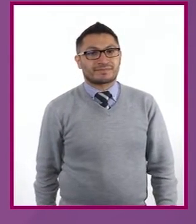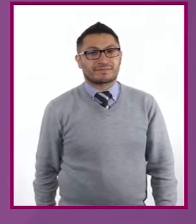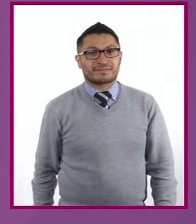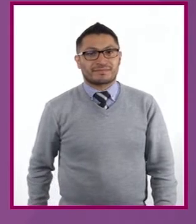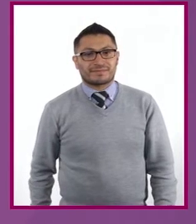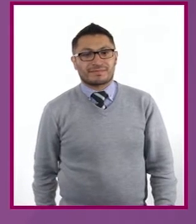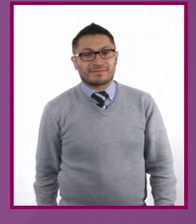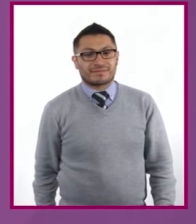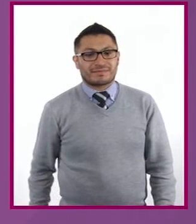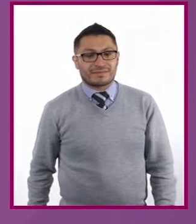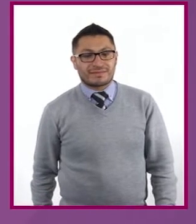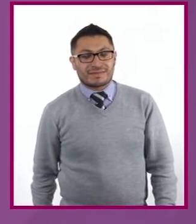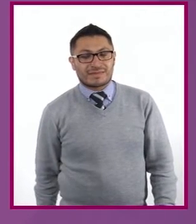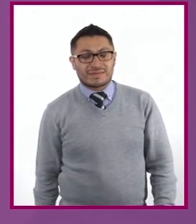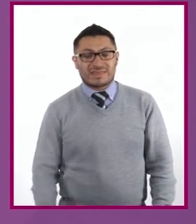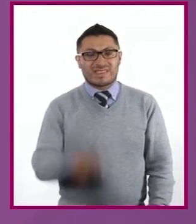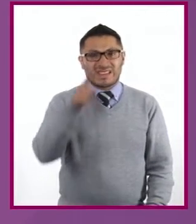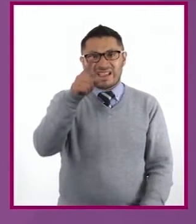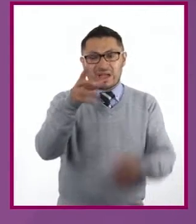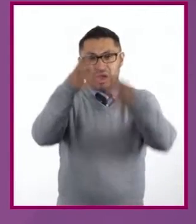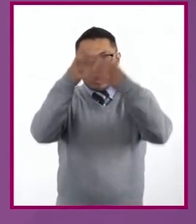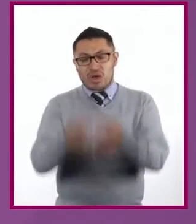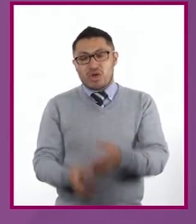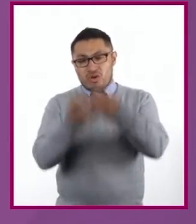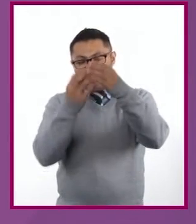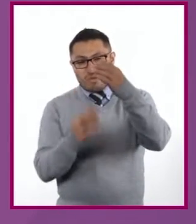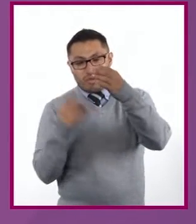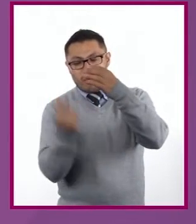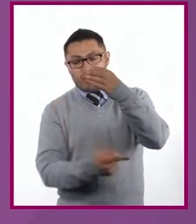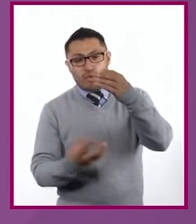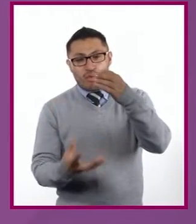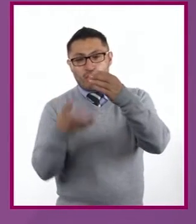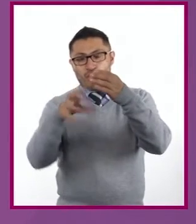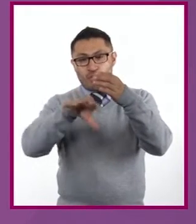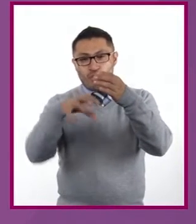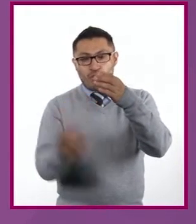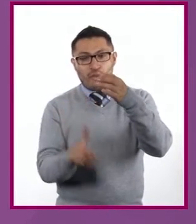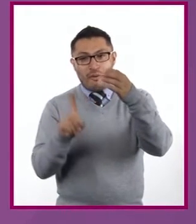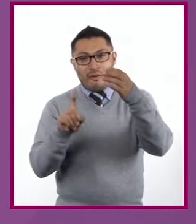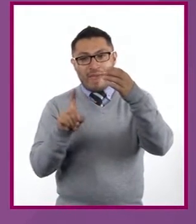Debajo de ese pebetero hay una tina oculta con agua.